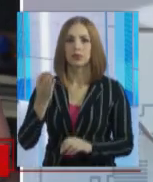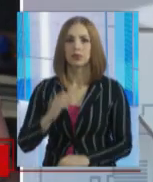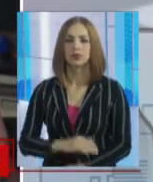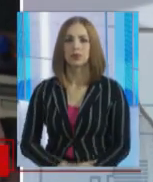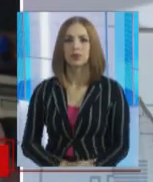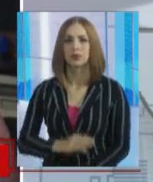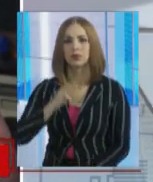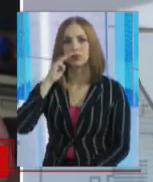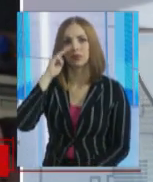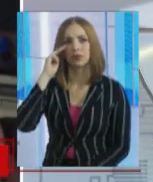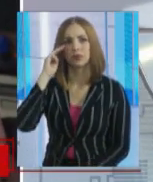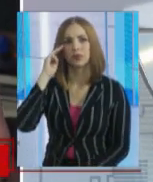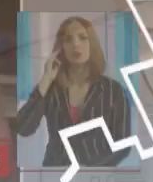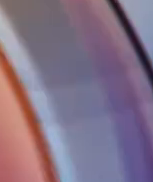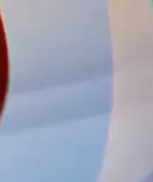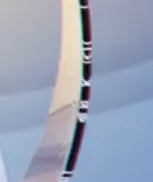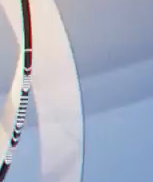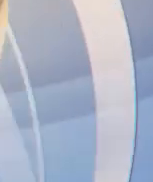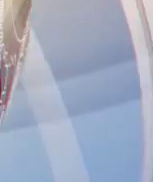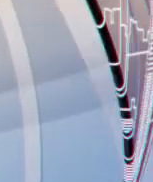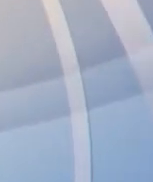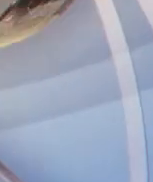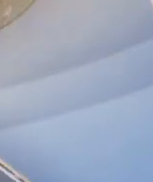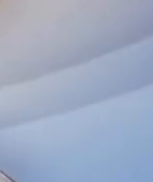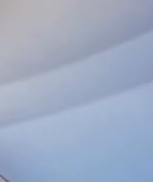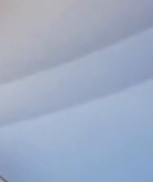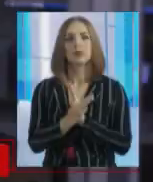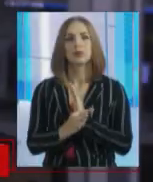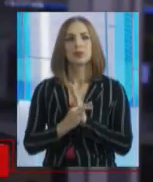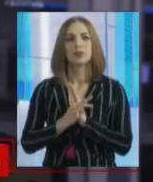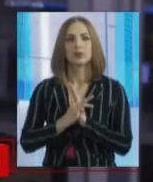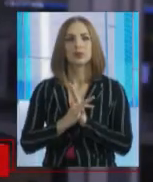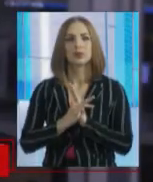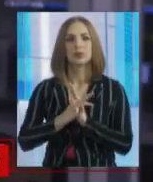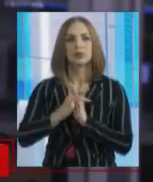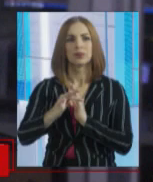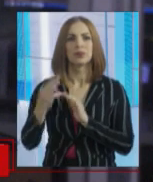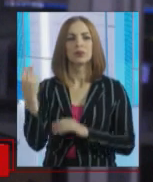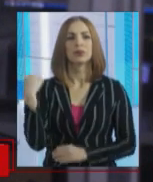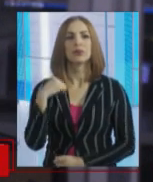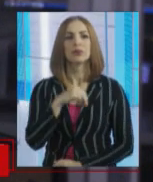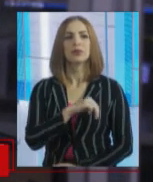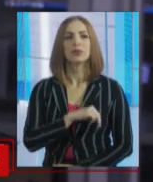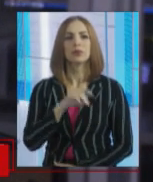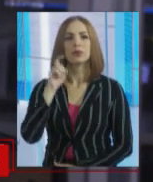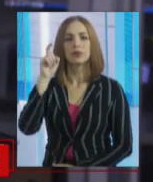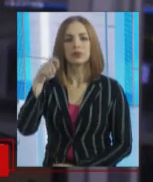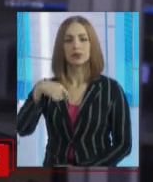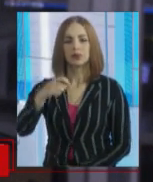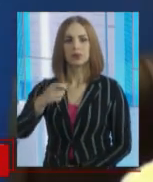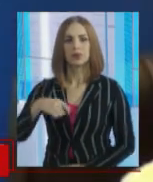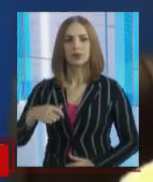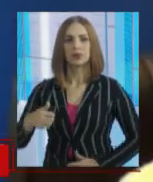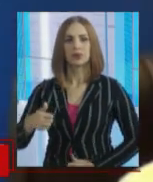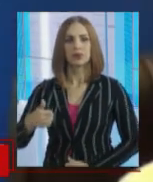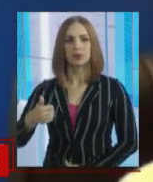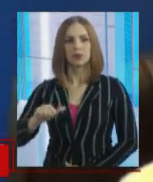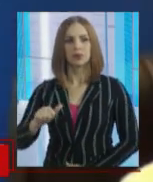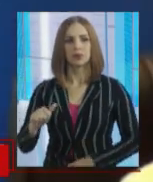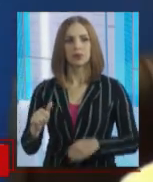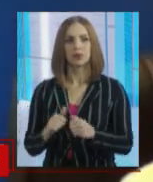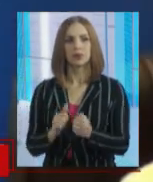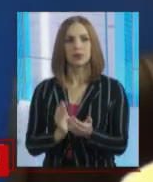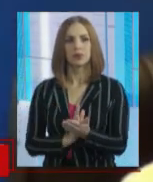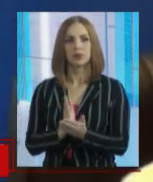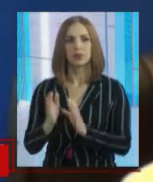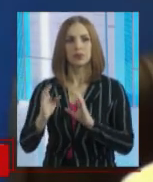través de un encuentro virtual, el Ministerio de Educación firmó un convenio con los medios de comunicación que respaldará la